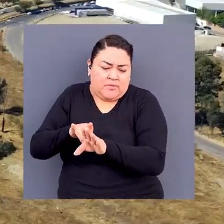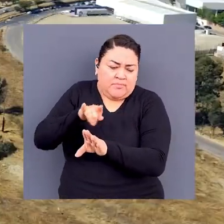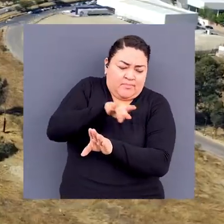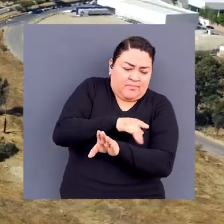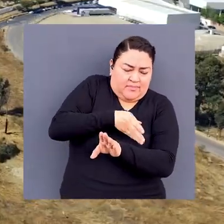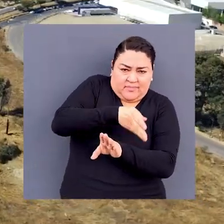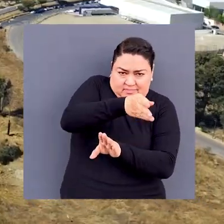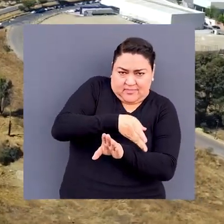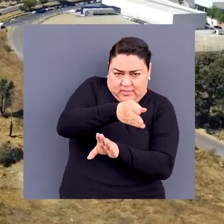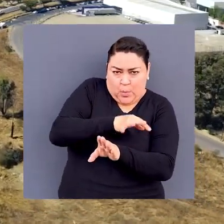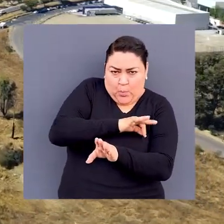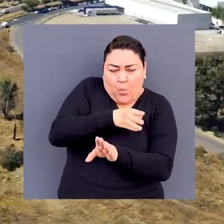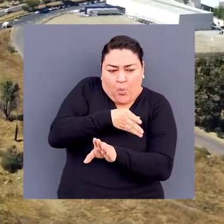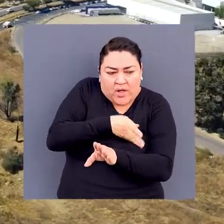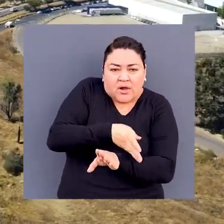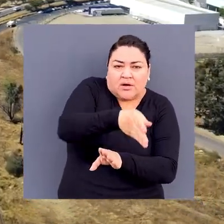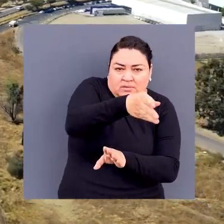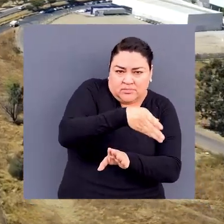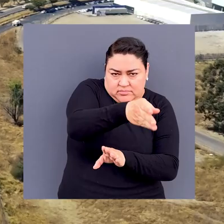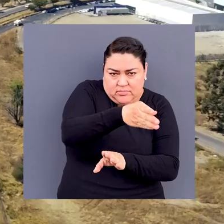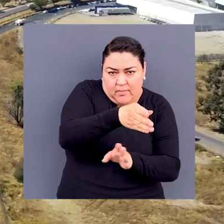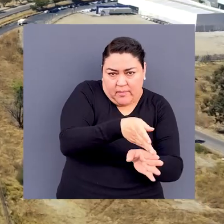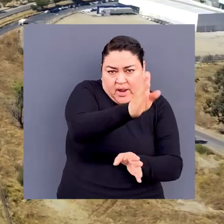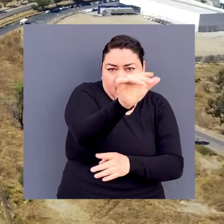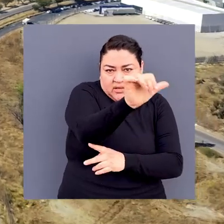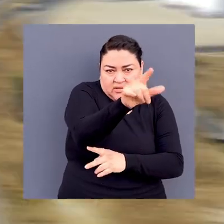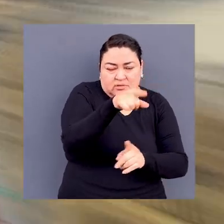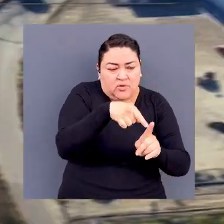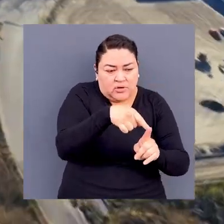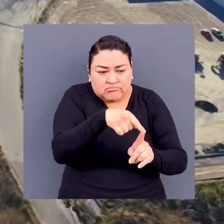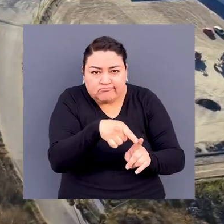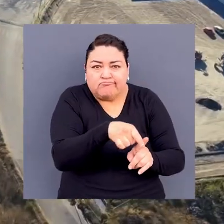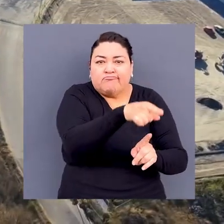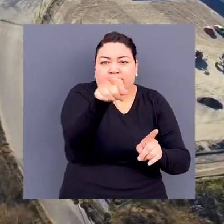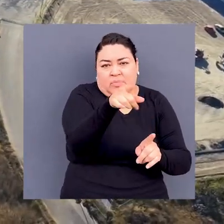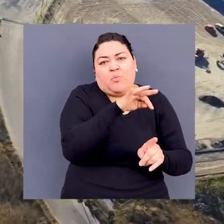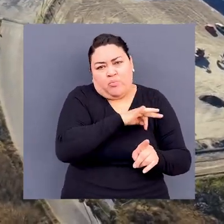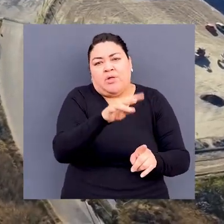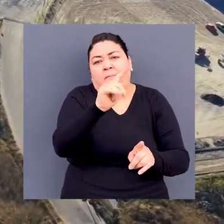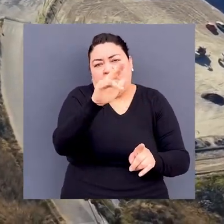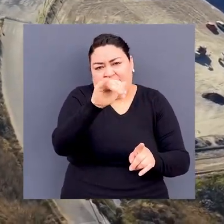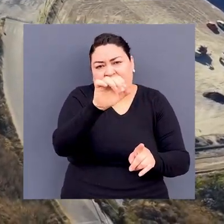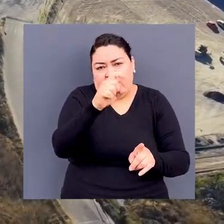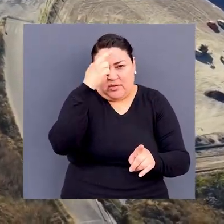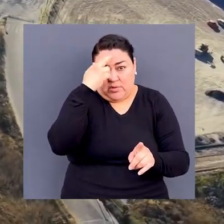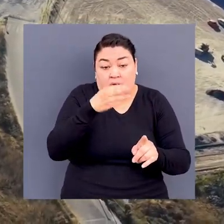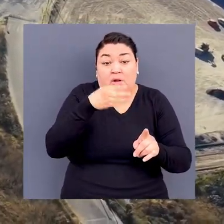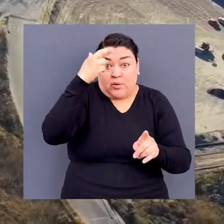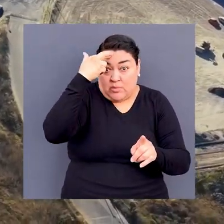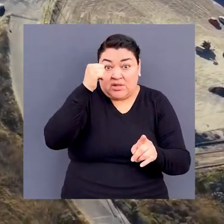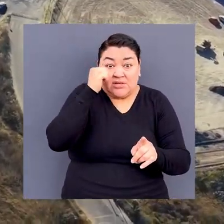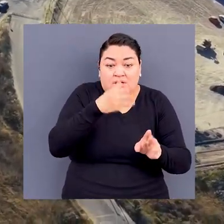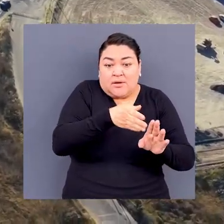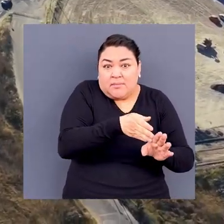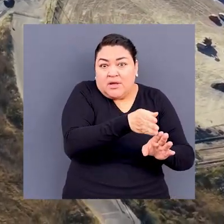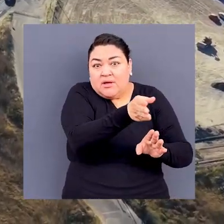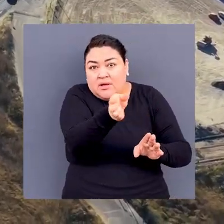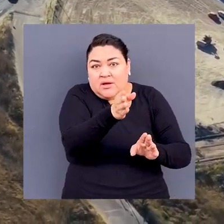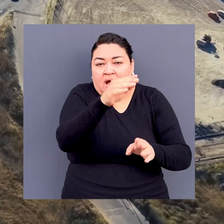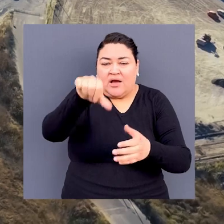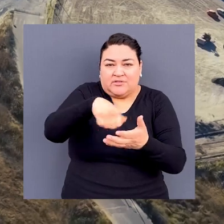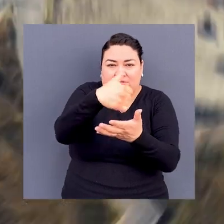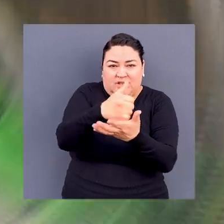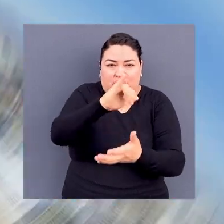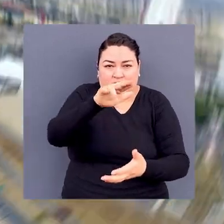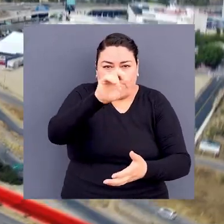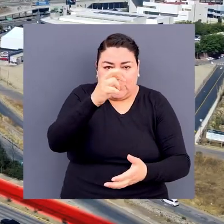automovilistas podrán circular por los carriles centrales en dirección a Tlixco y tendrán acceso a periférico ecológico en la incorporación sentido a